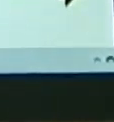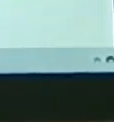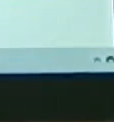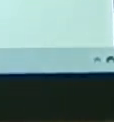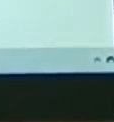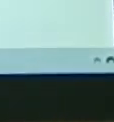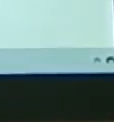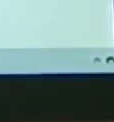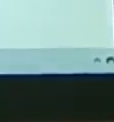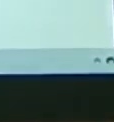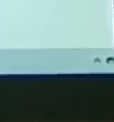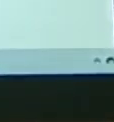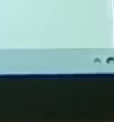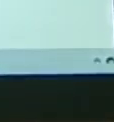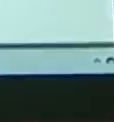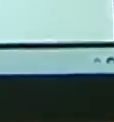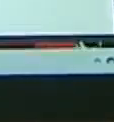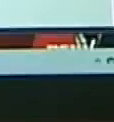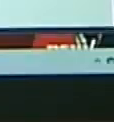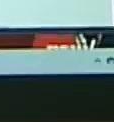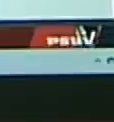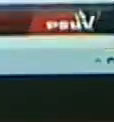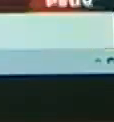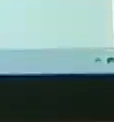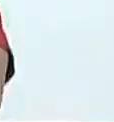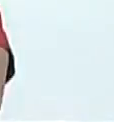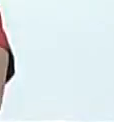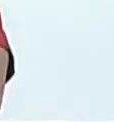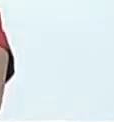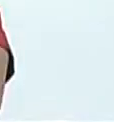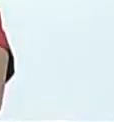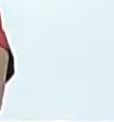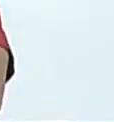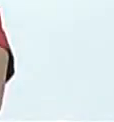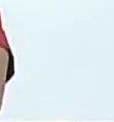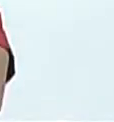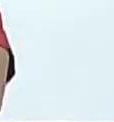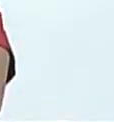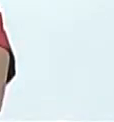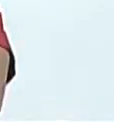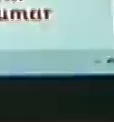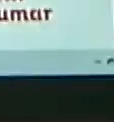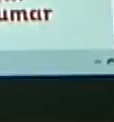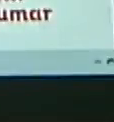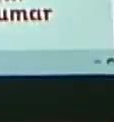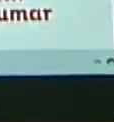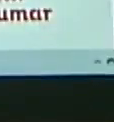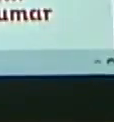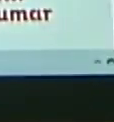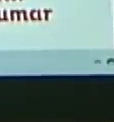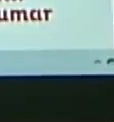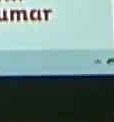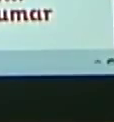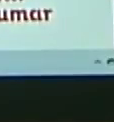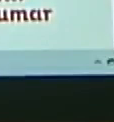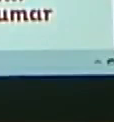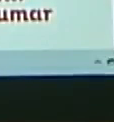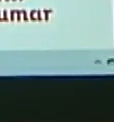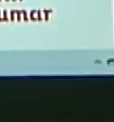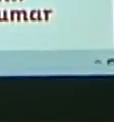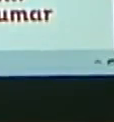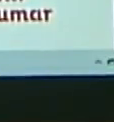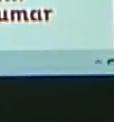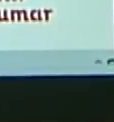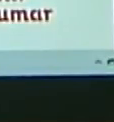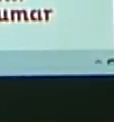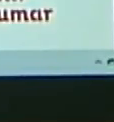Murales por toda Venezuela, cada VC con su mural, el mural que quede, el más vistoso, el más